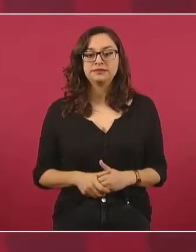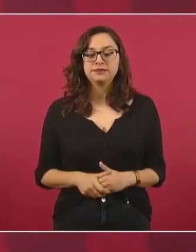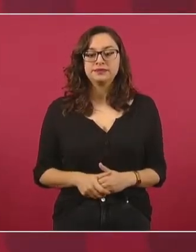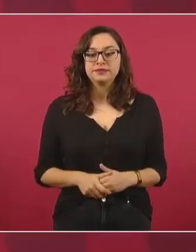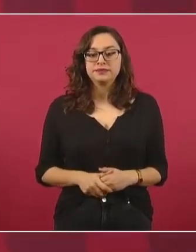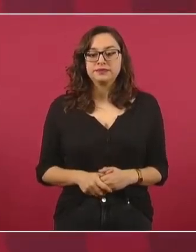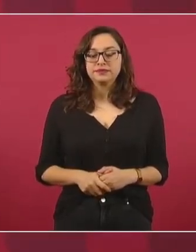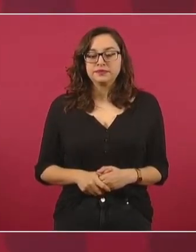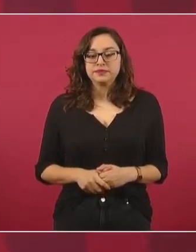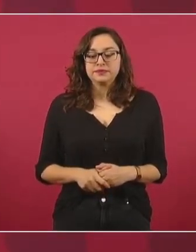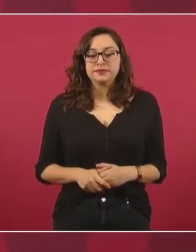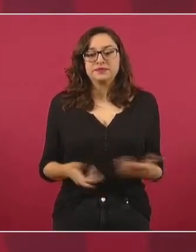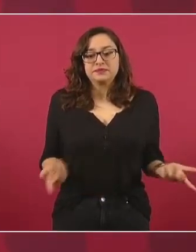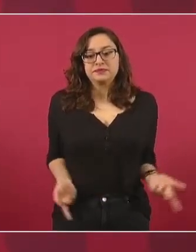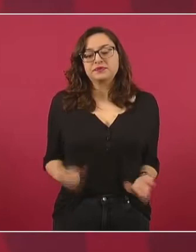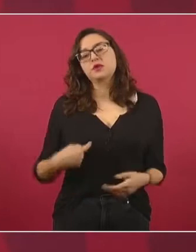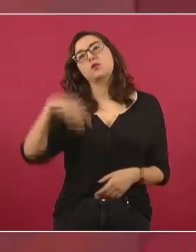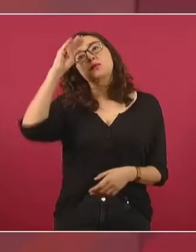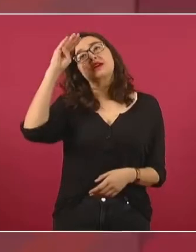hace falta